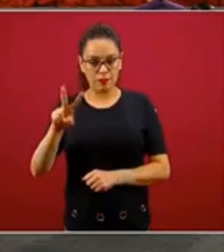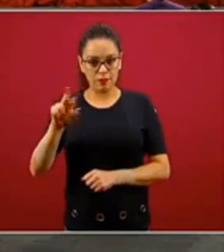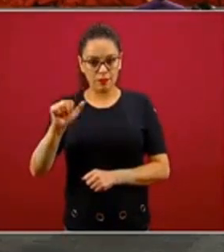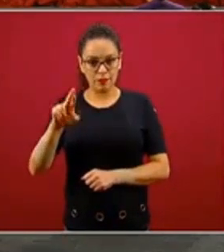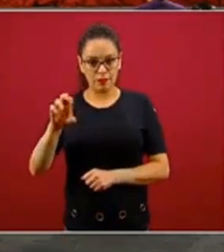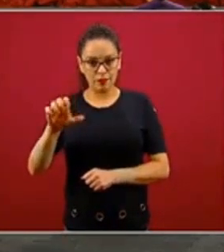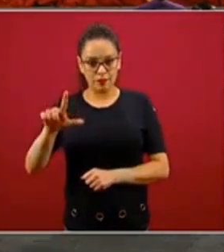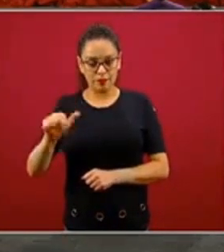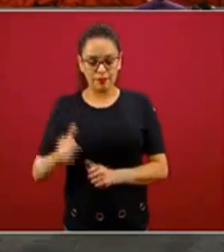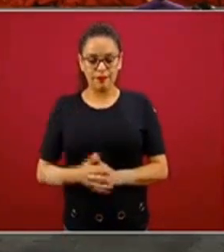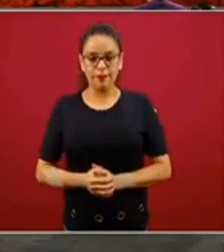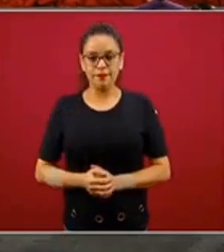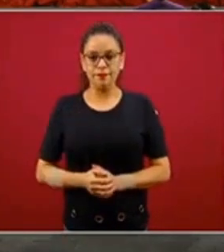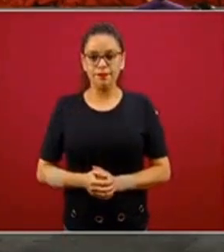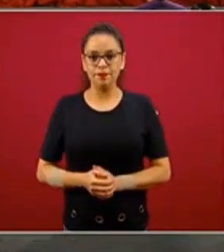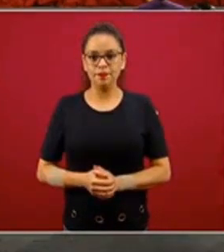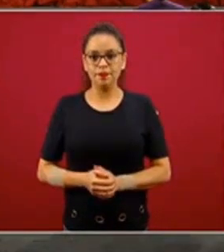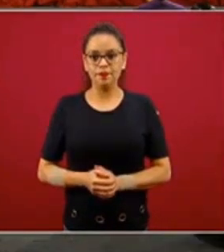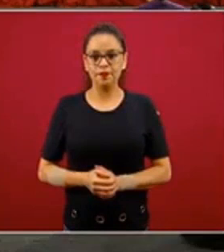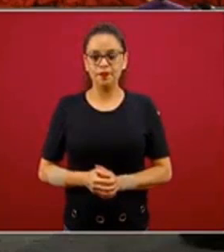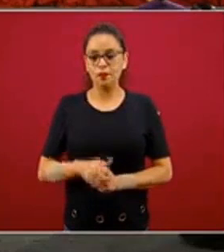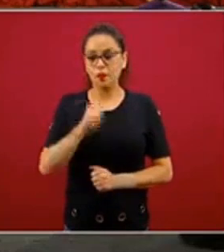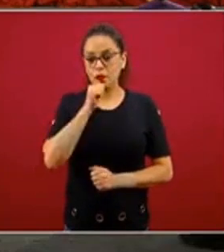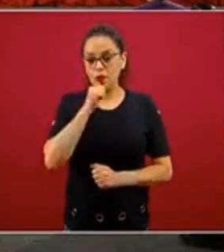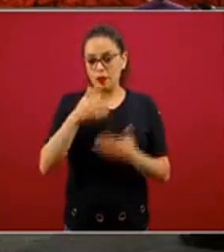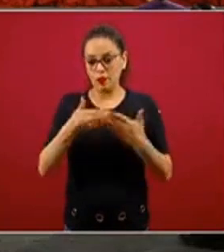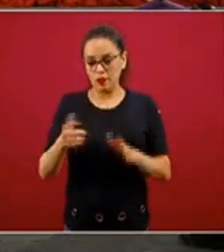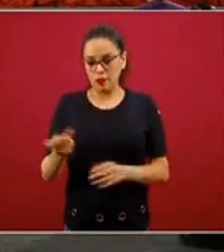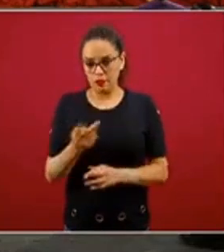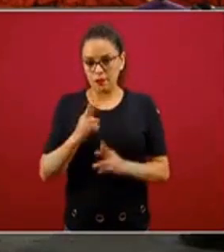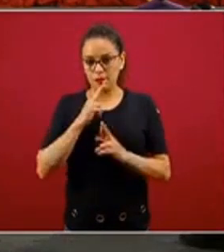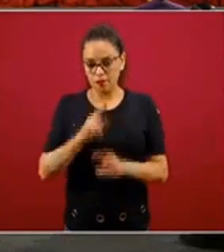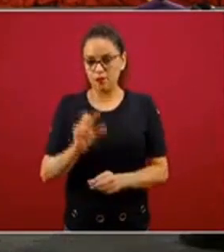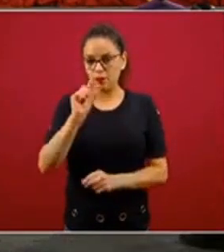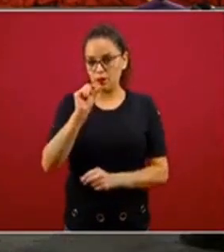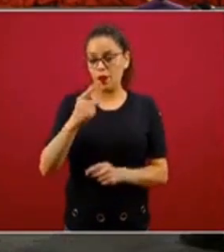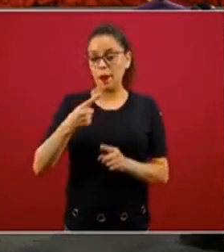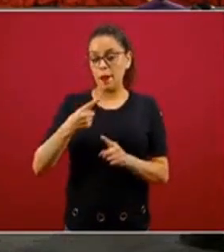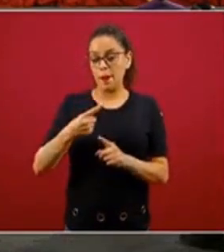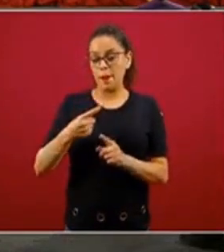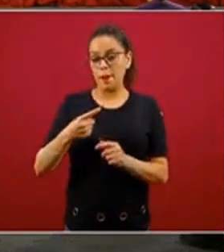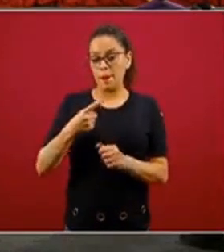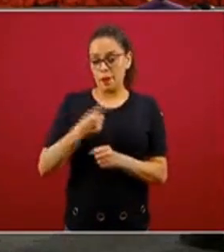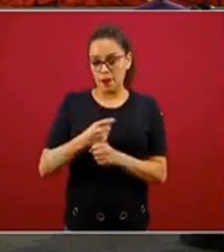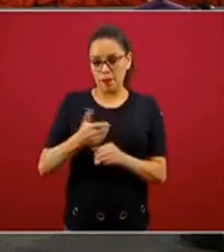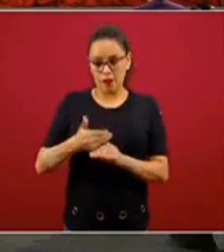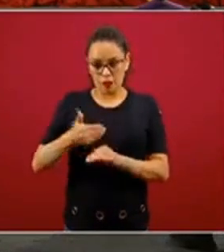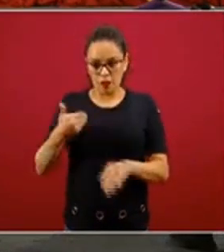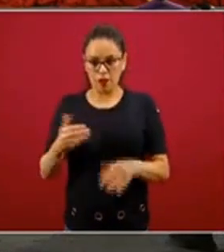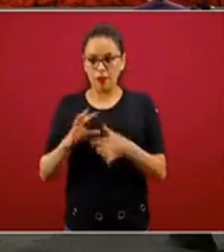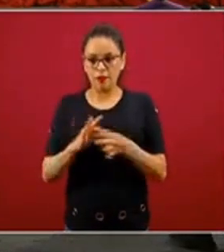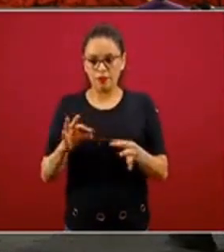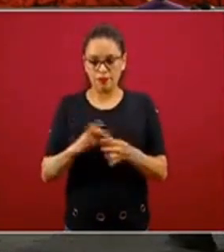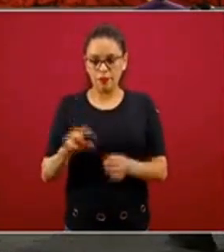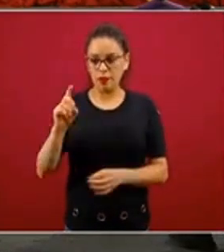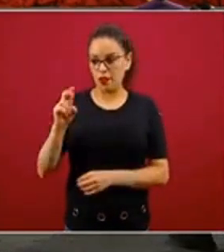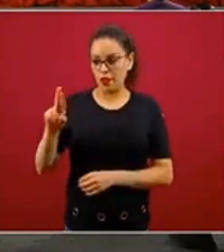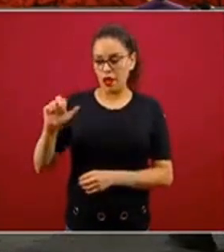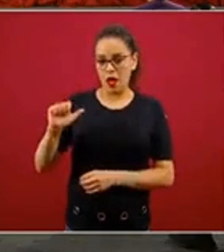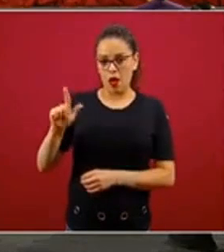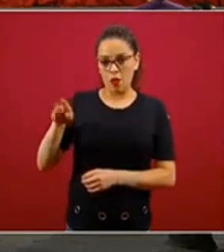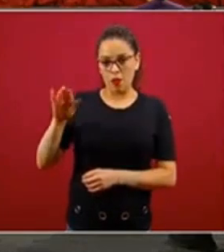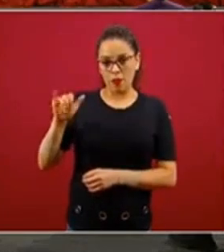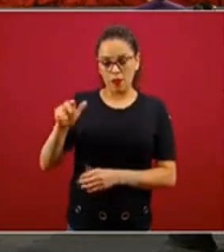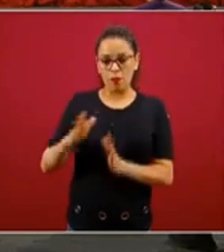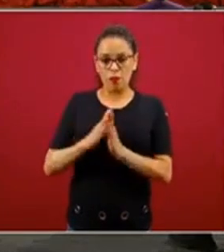Vamos antes de pasar a preguntas y respuestas, que sin duda habrá preguntas sobre este tema, le pido al doctor Alomía si nos presenta el